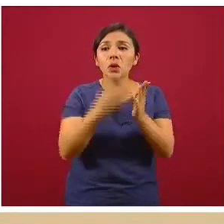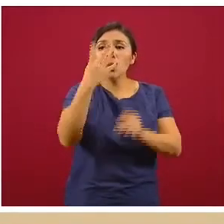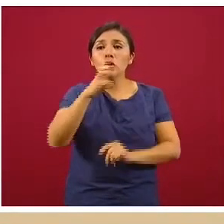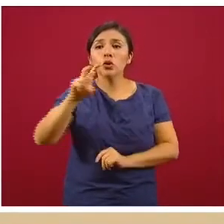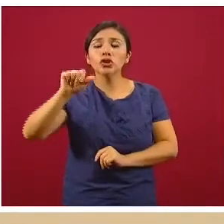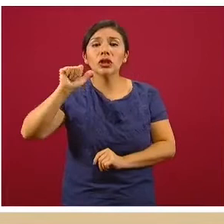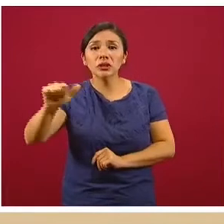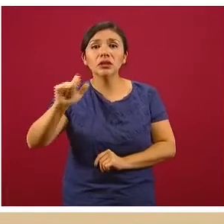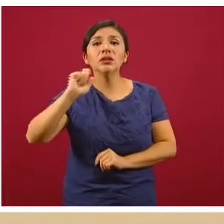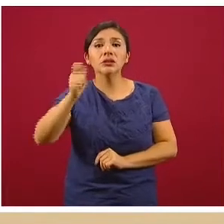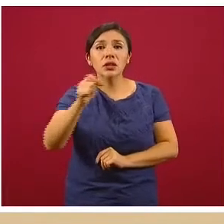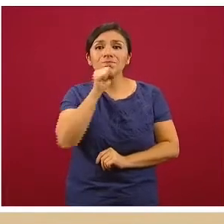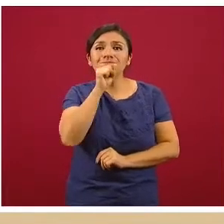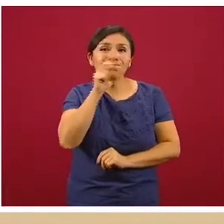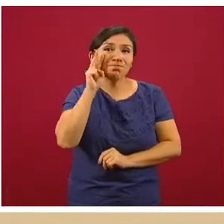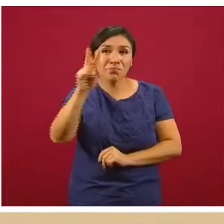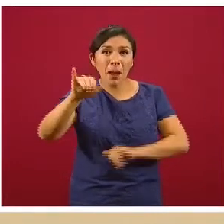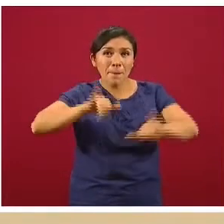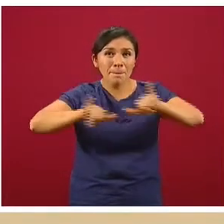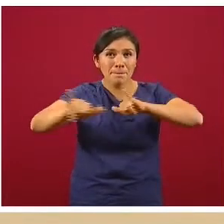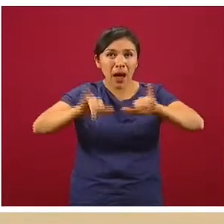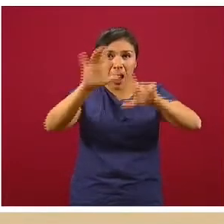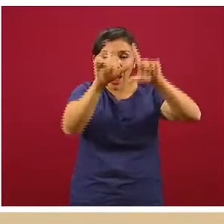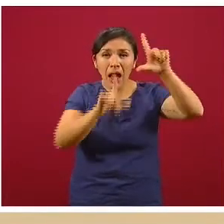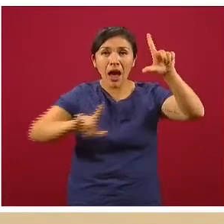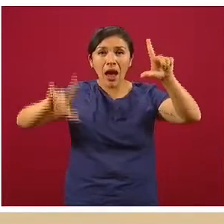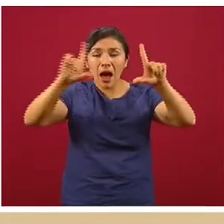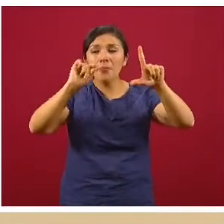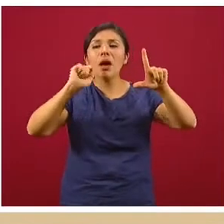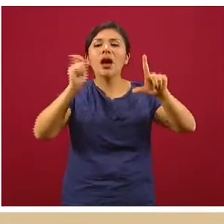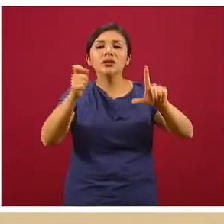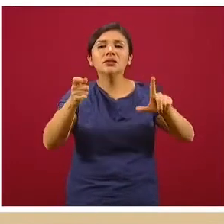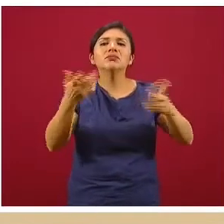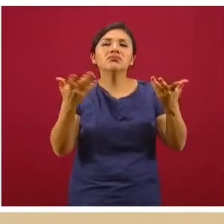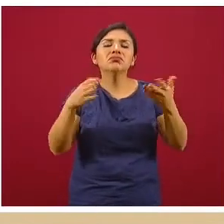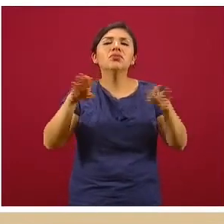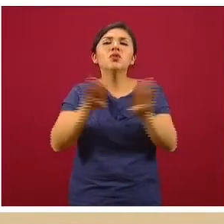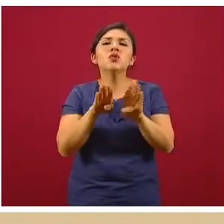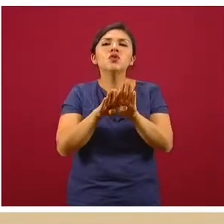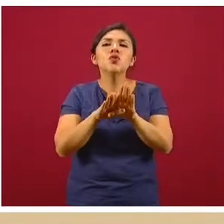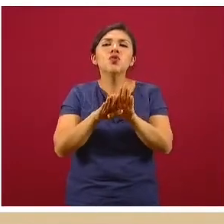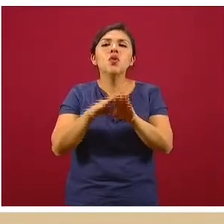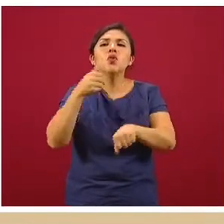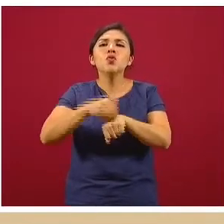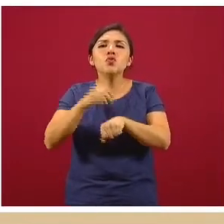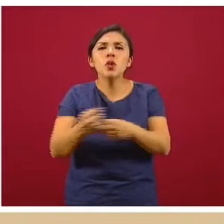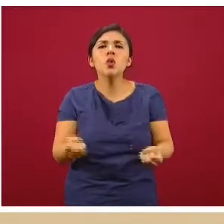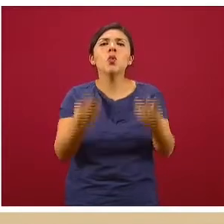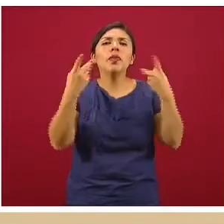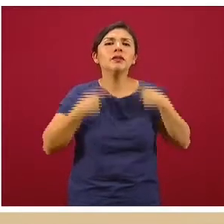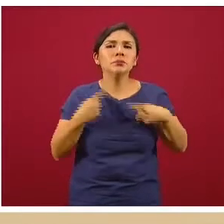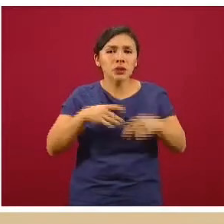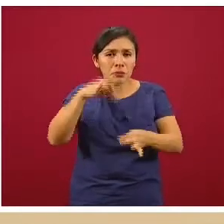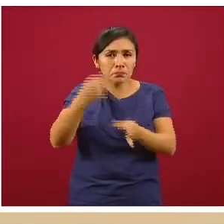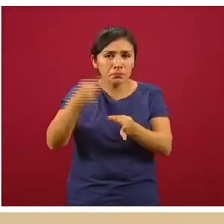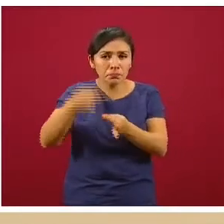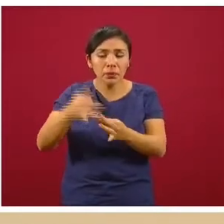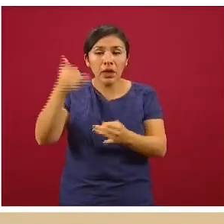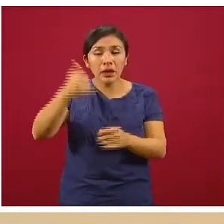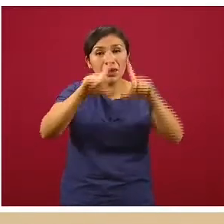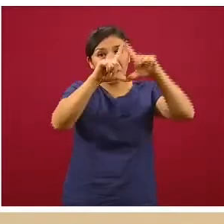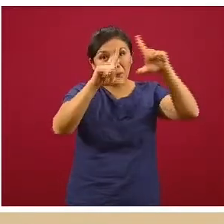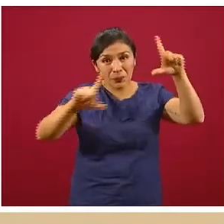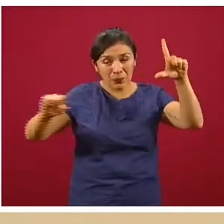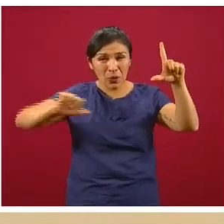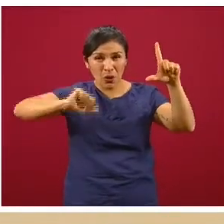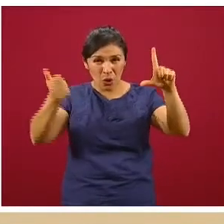16.486, se presentan como se señala en el mapa, de acuerdo a intervalos de presentación de número de casos, y en la gráfica de columnas que